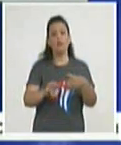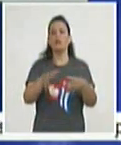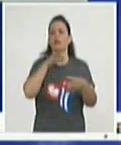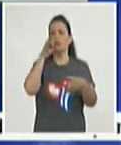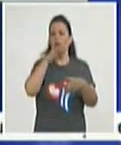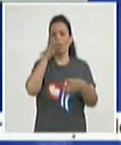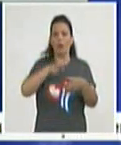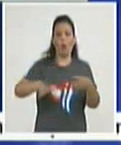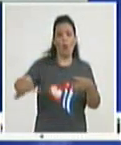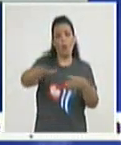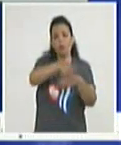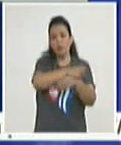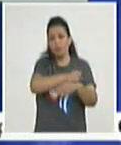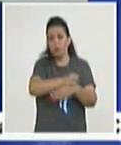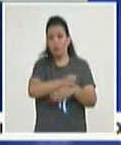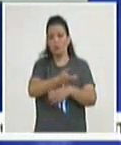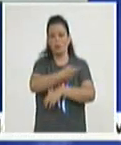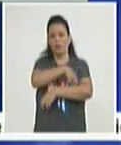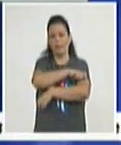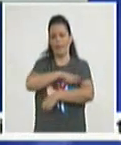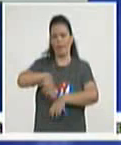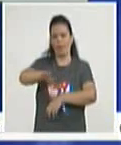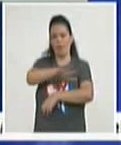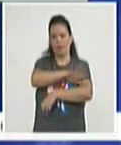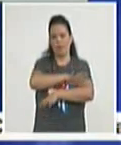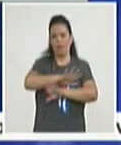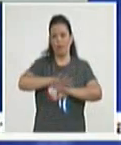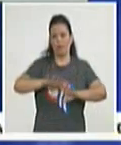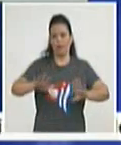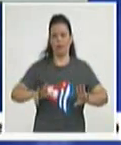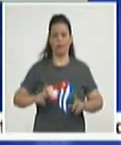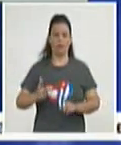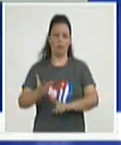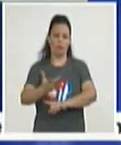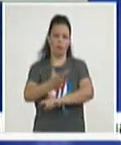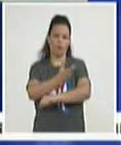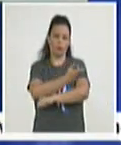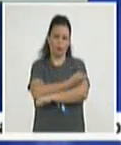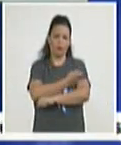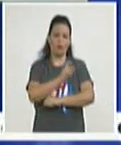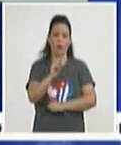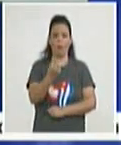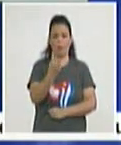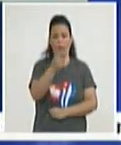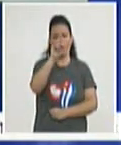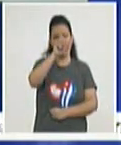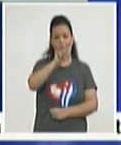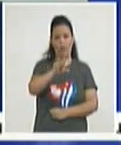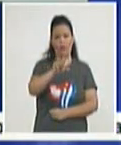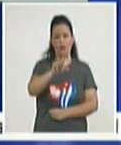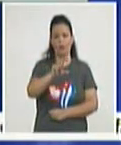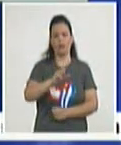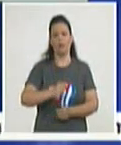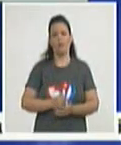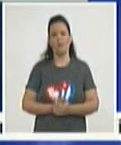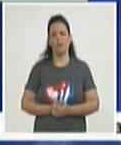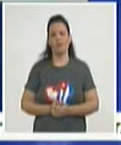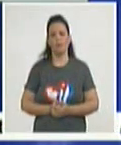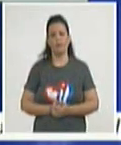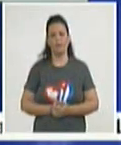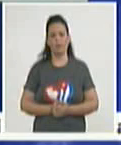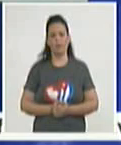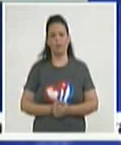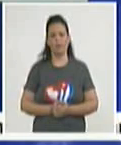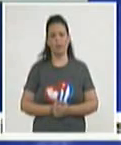población cubana con la aplicada una primera dosis de los candidatos y las